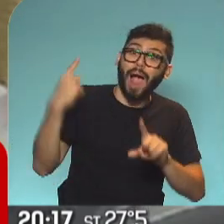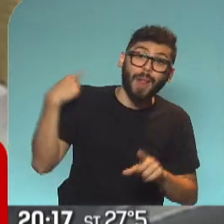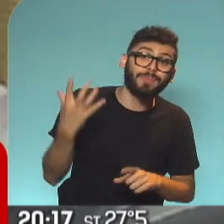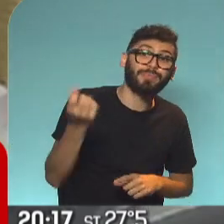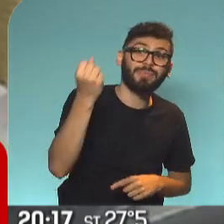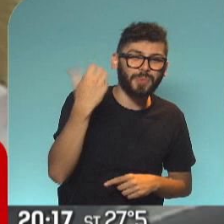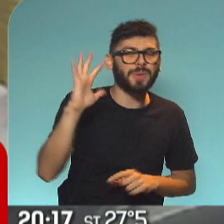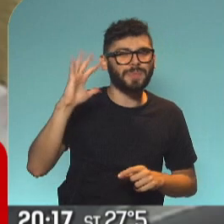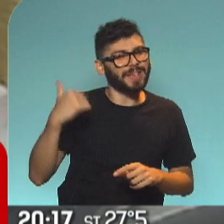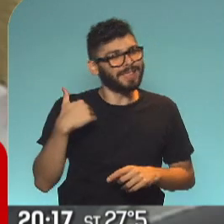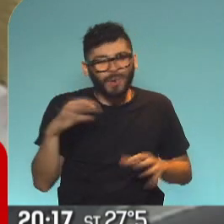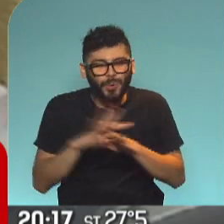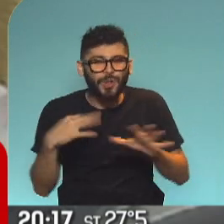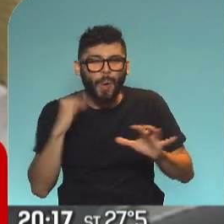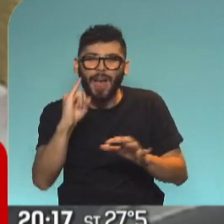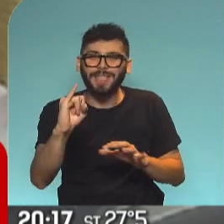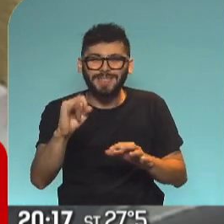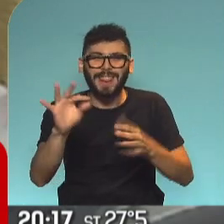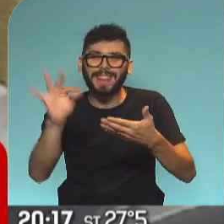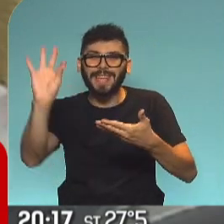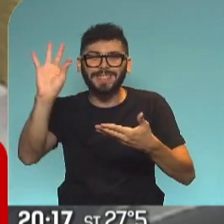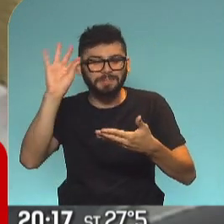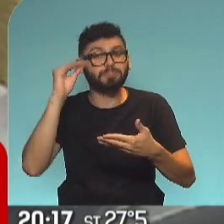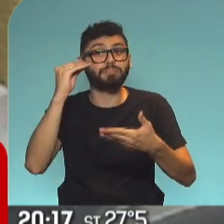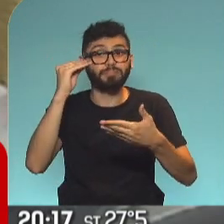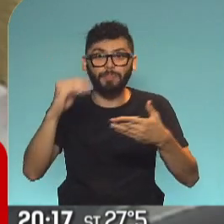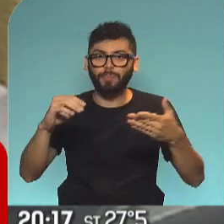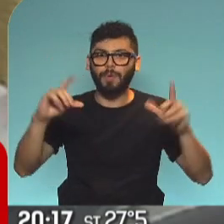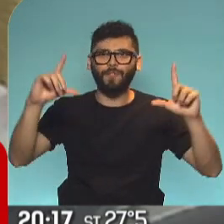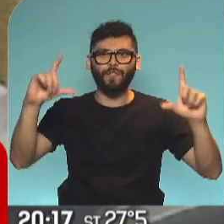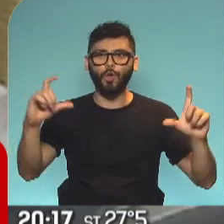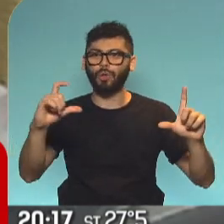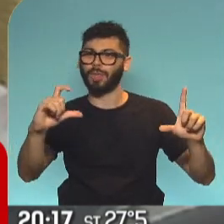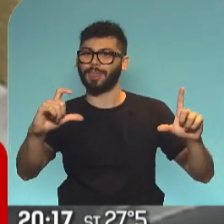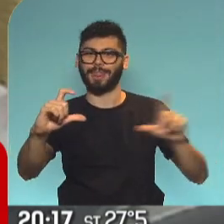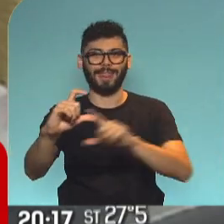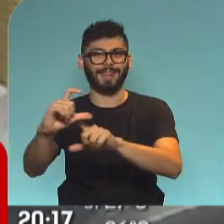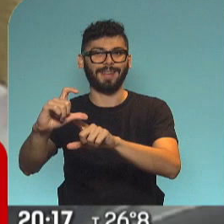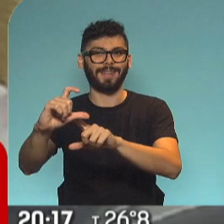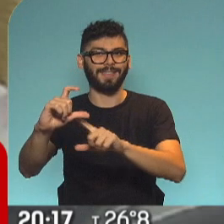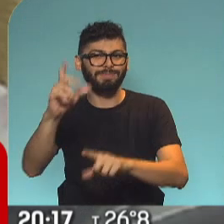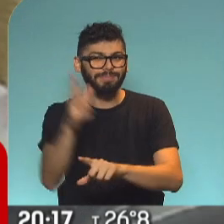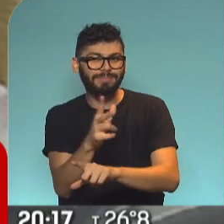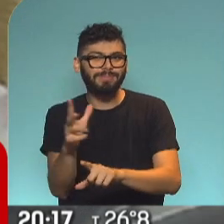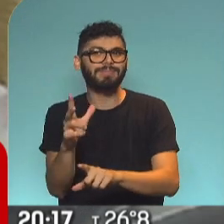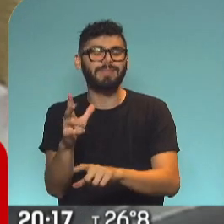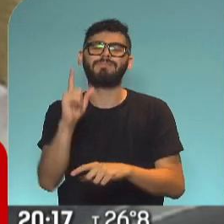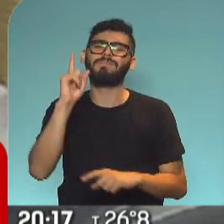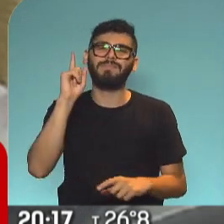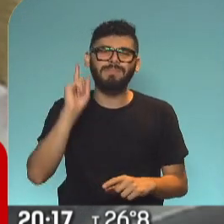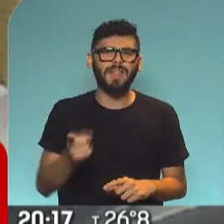ese detalle porque ayer circuló por todos lados esa foto ahí. Y bueno, también